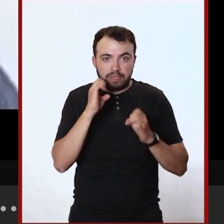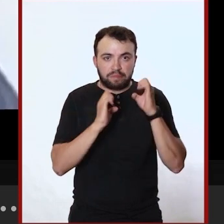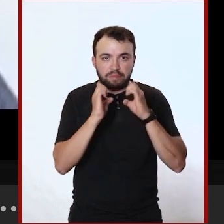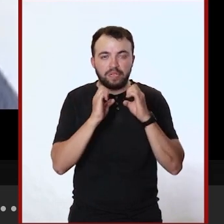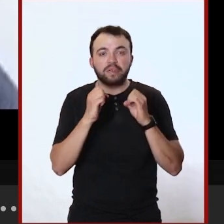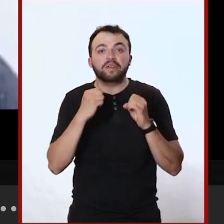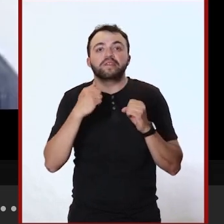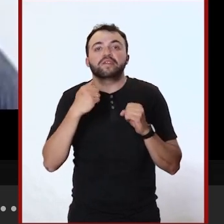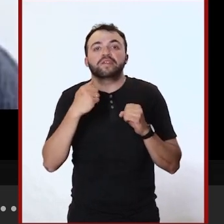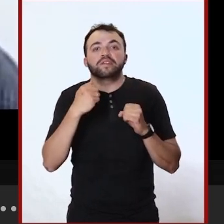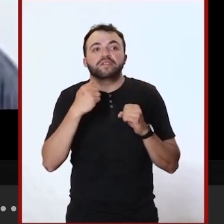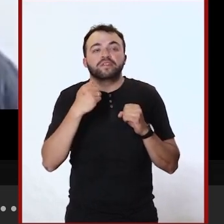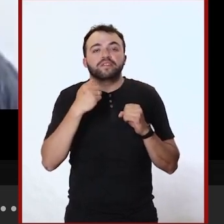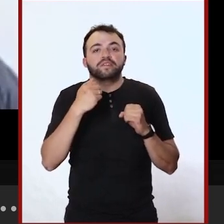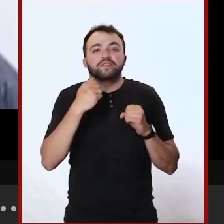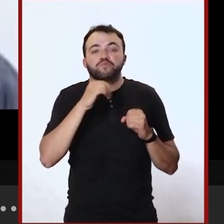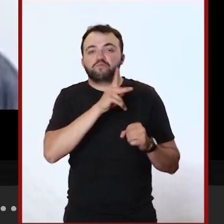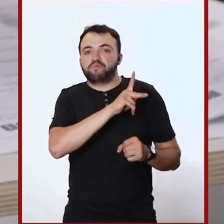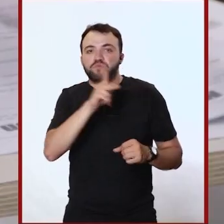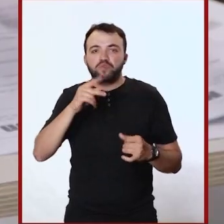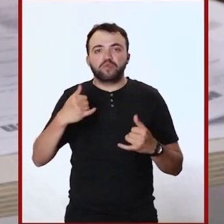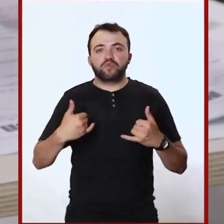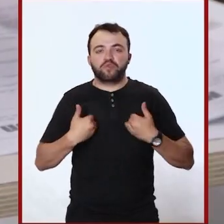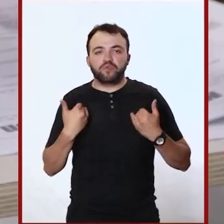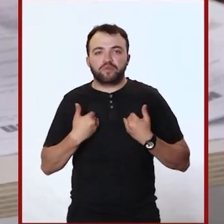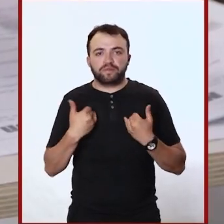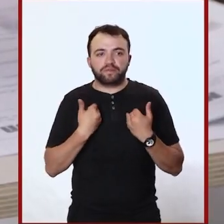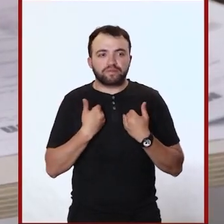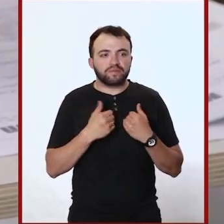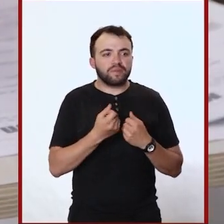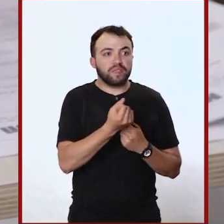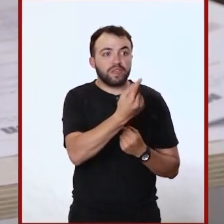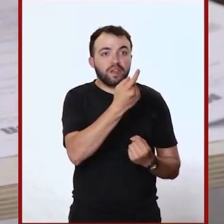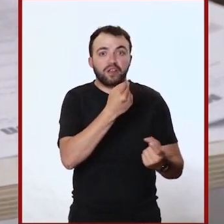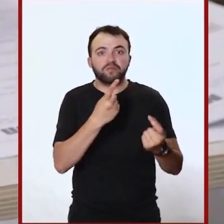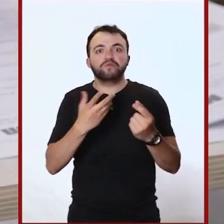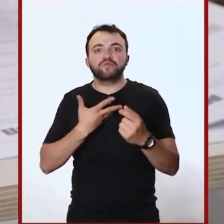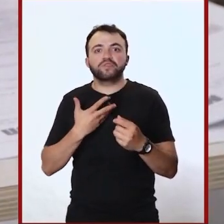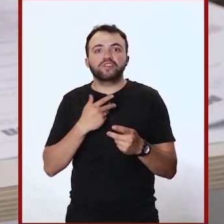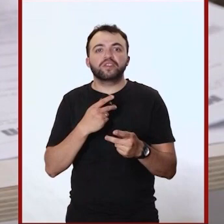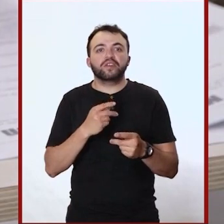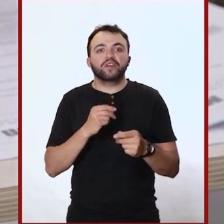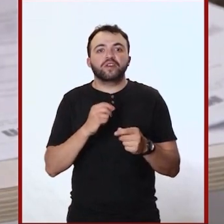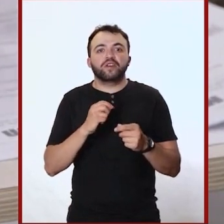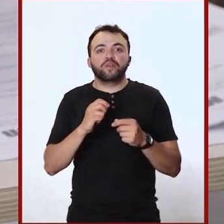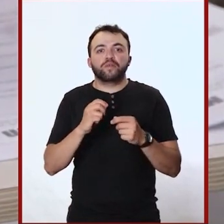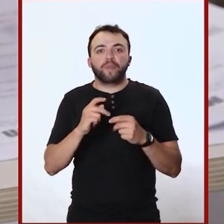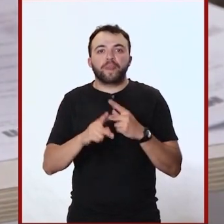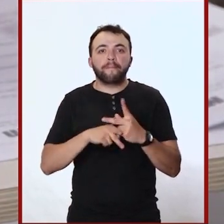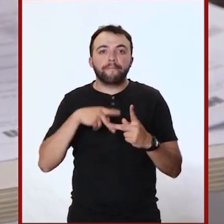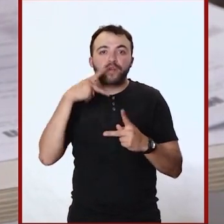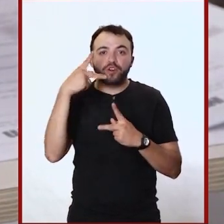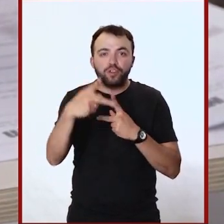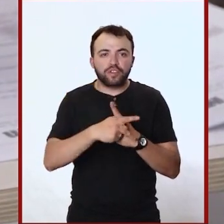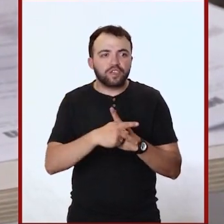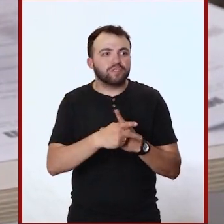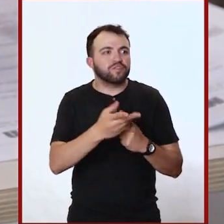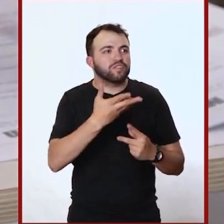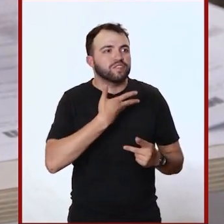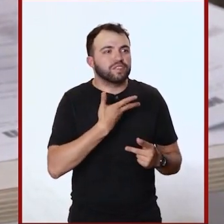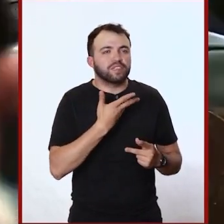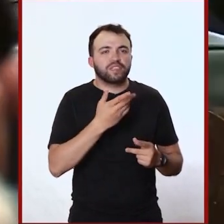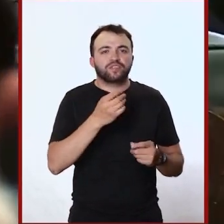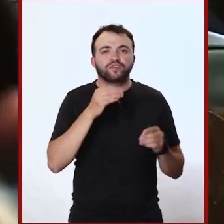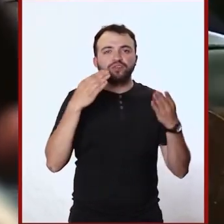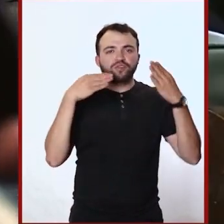empezado algunas iniciativas, ¿no? En ámbitos de ciencias sociales, en hábitos de medio ambiente, también